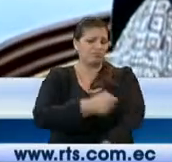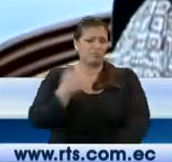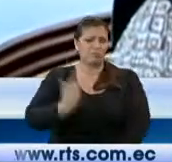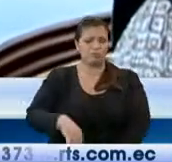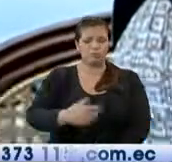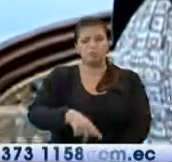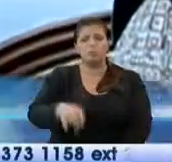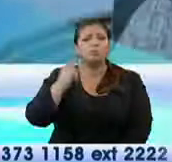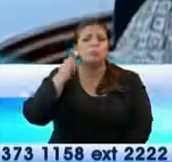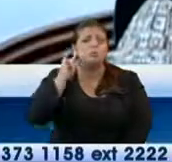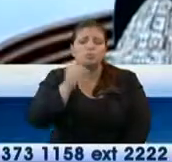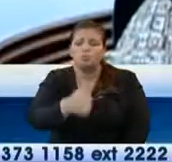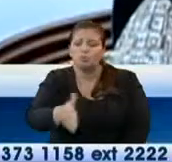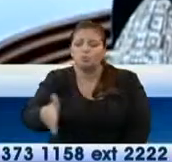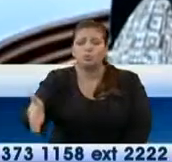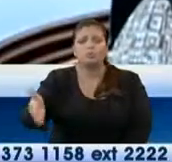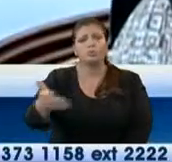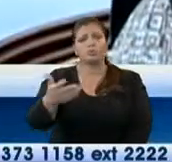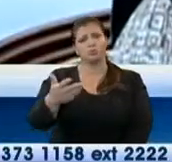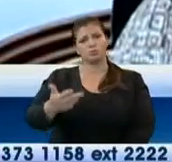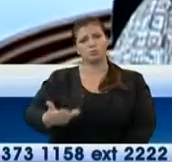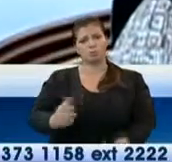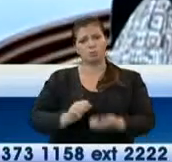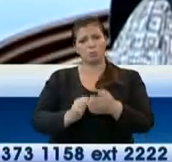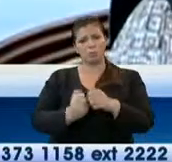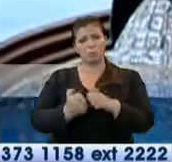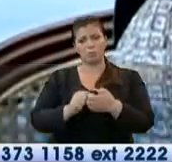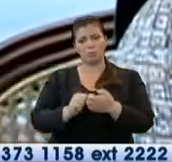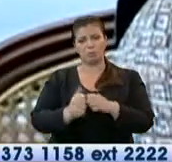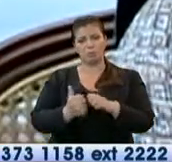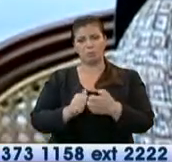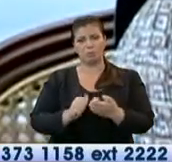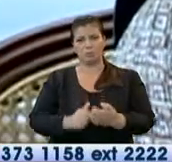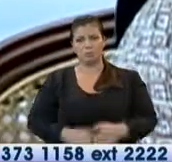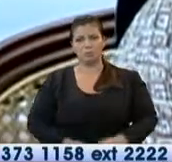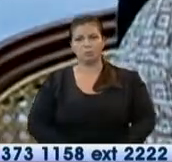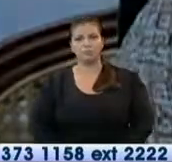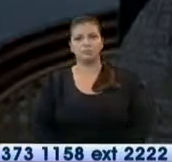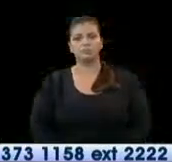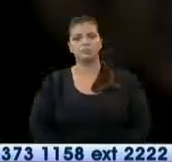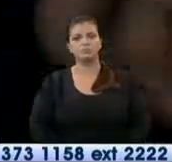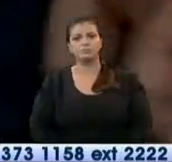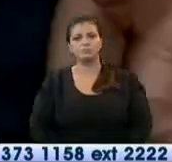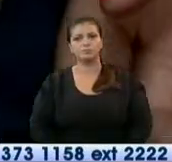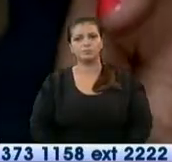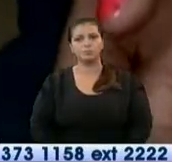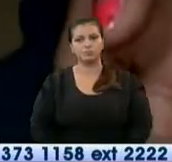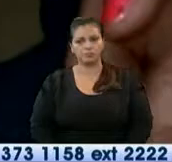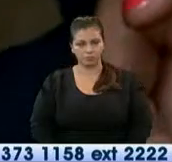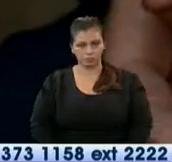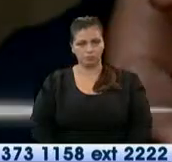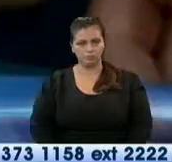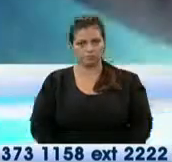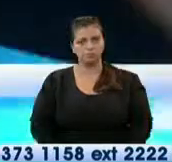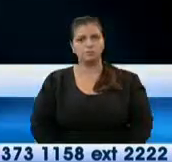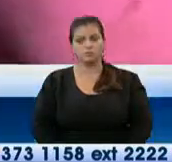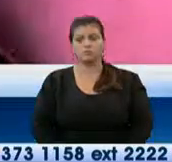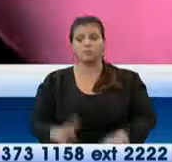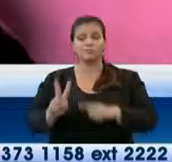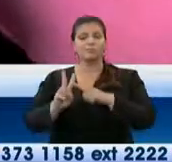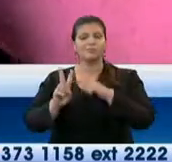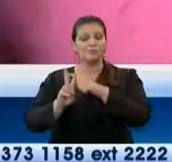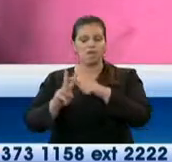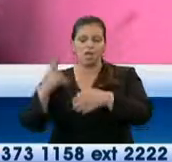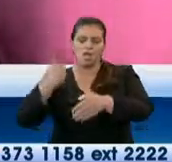esta familia, fuera del descuido pues, por parte de papá y mamá y la falta de organización familiar. La pareja procreó 5 hijos,